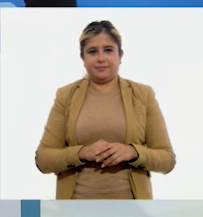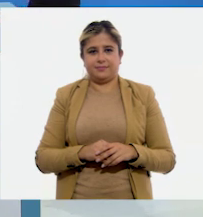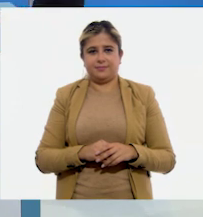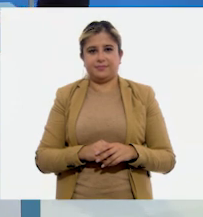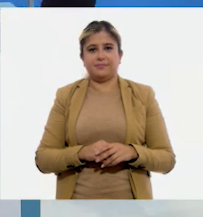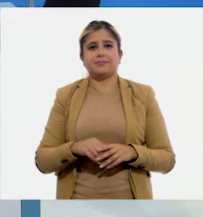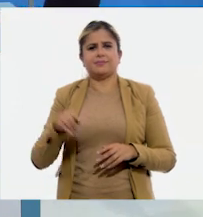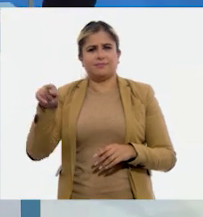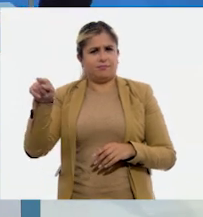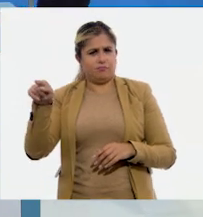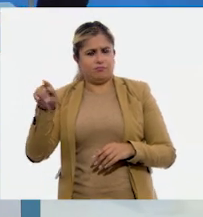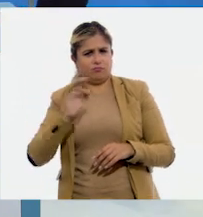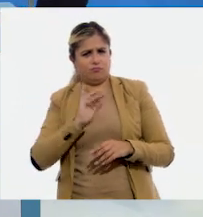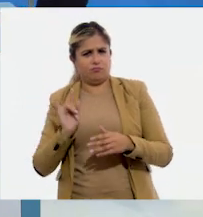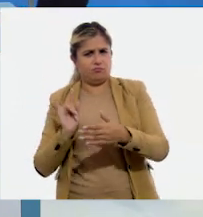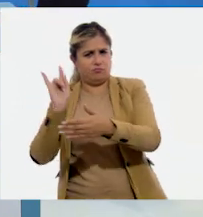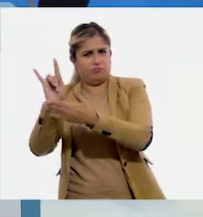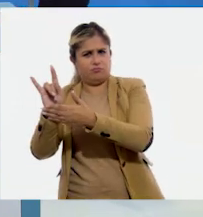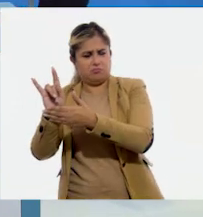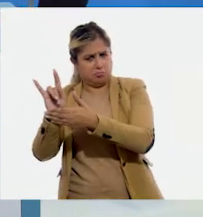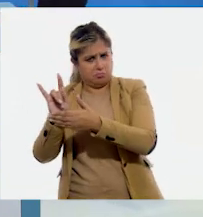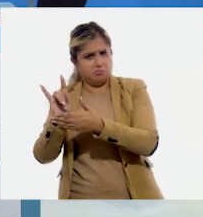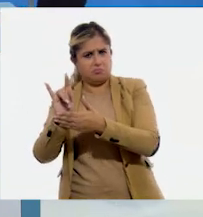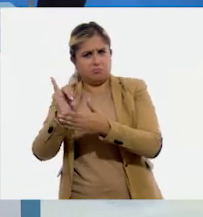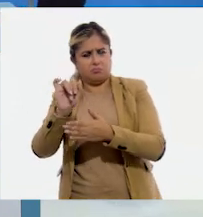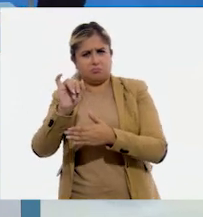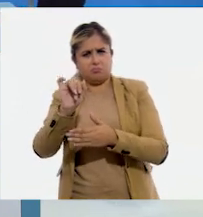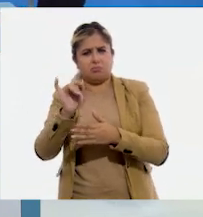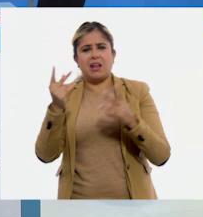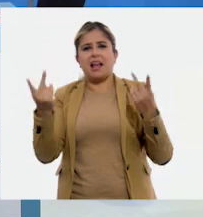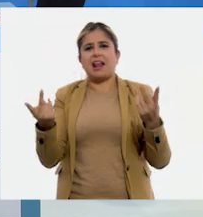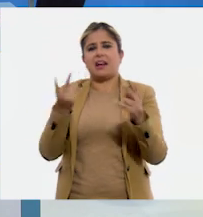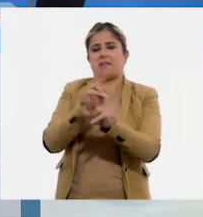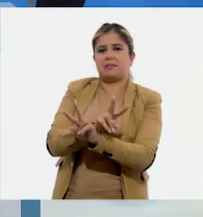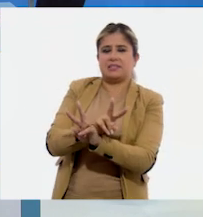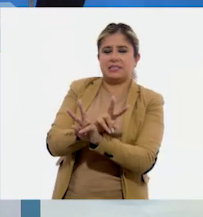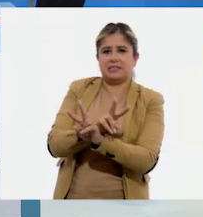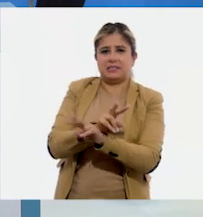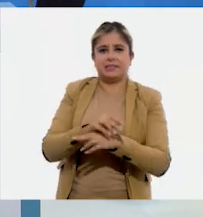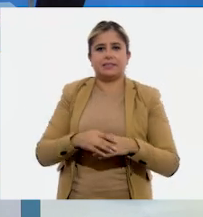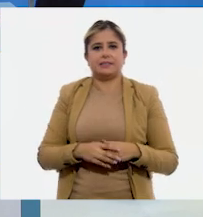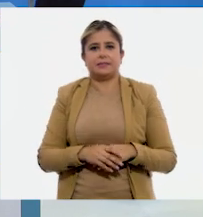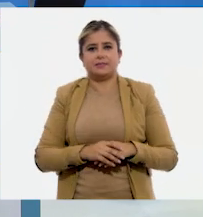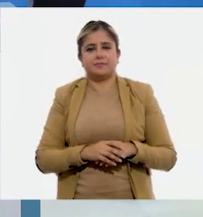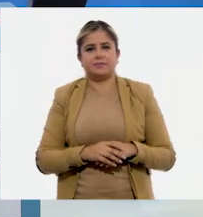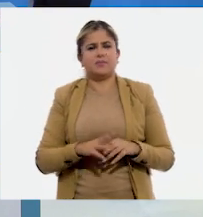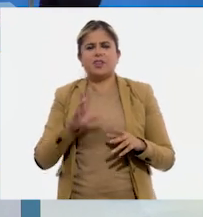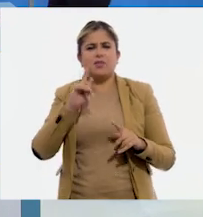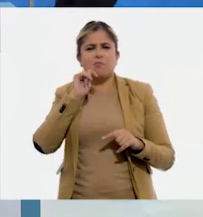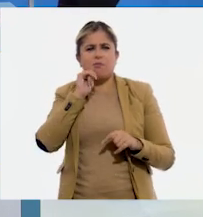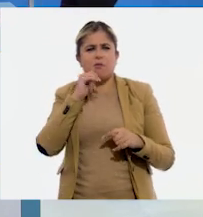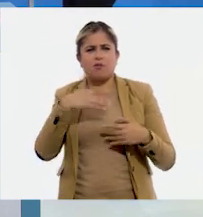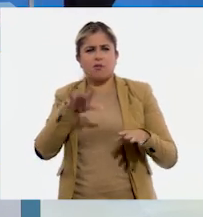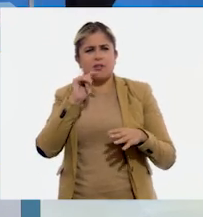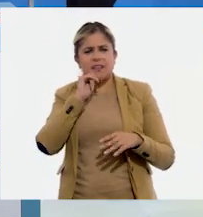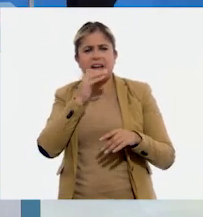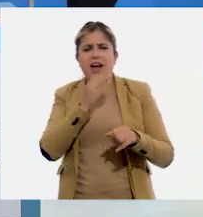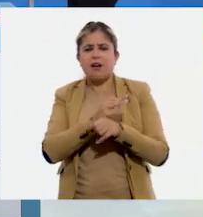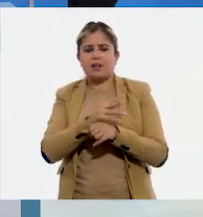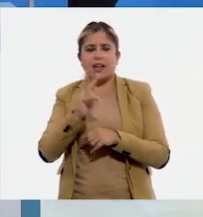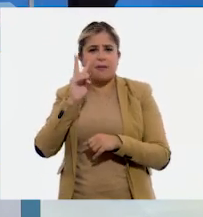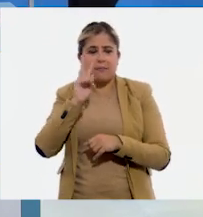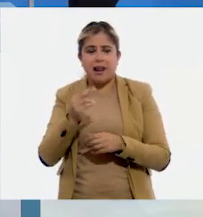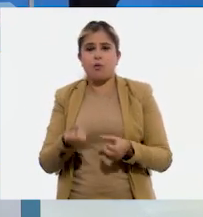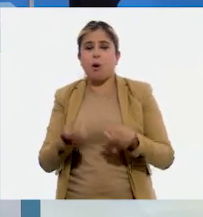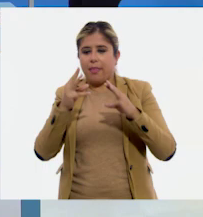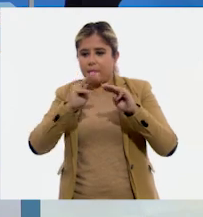¿acá la maestra? Porque bien, ya nos quedaron bien al revés. Pero no importa, porque sí, lo que vamos a ver es